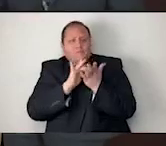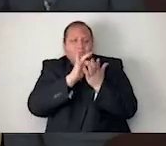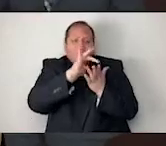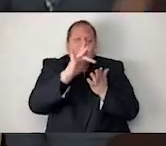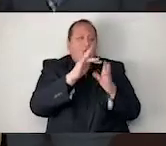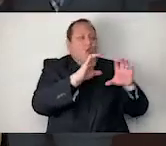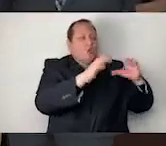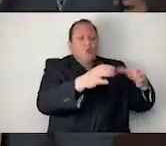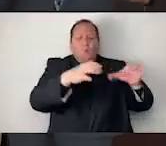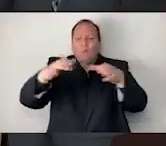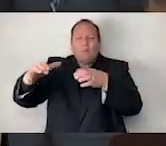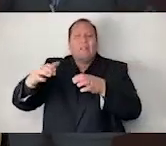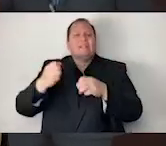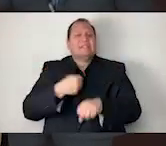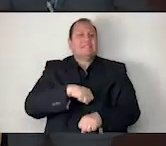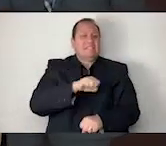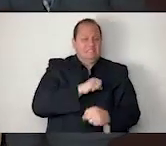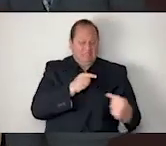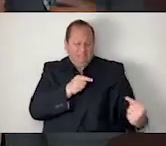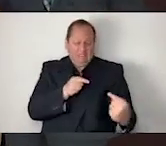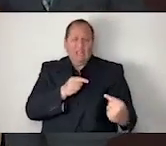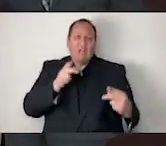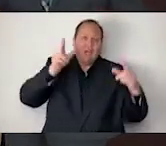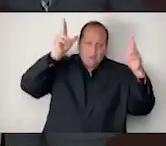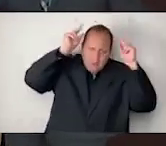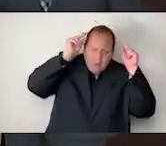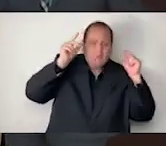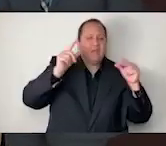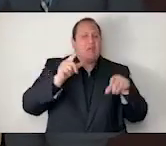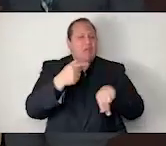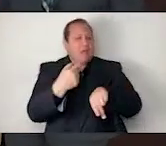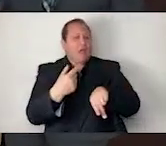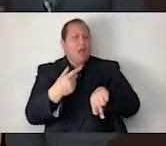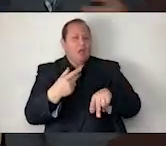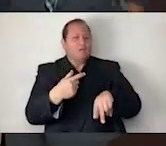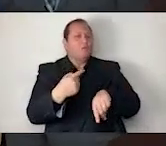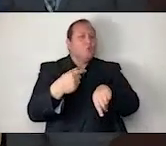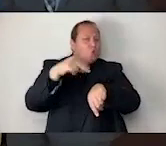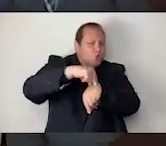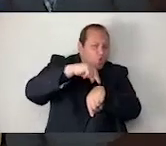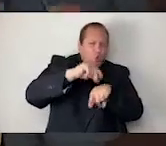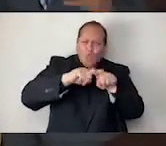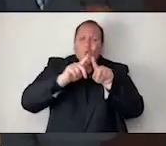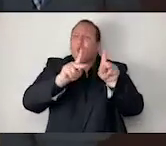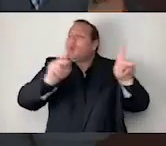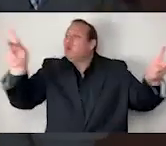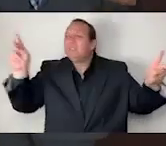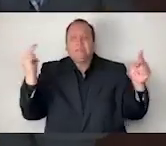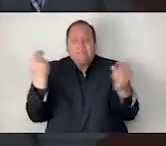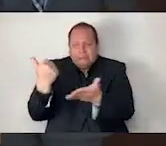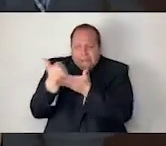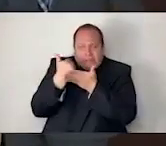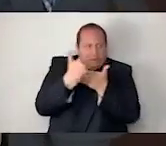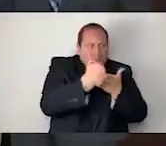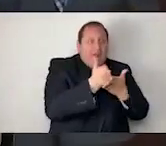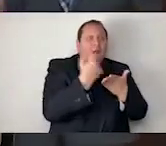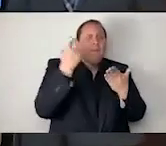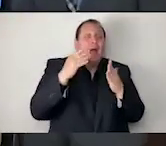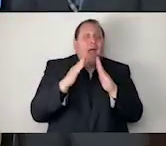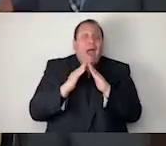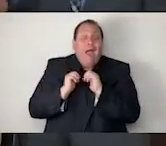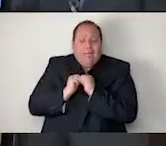de usted de usted y usted de todos para que no salgan de su casa quédense en su casa quédense en su casa